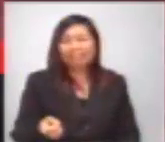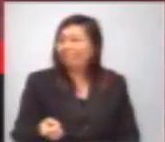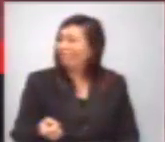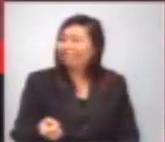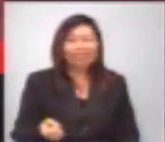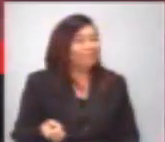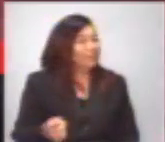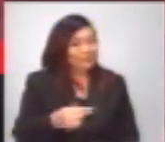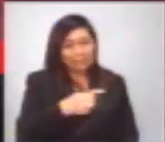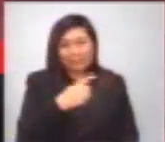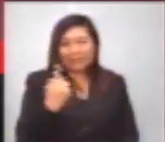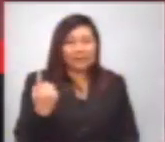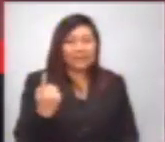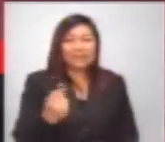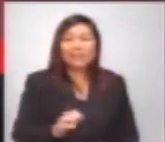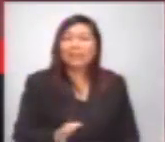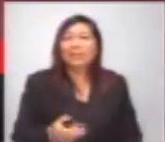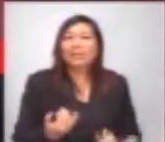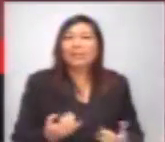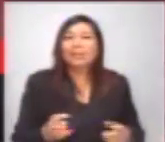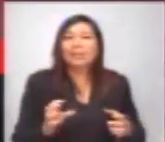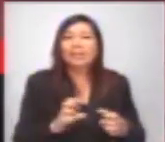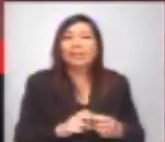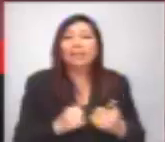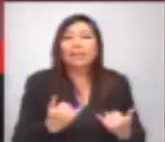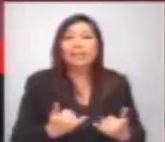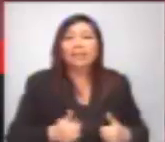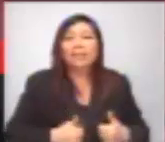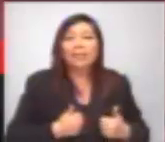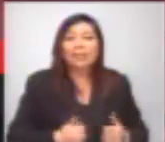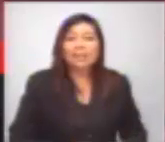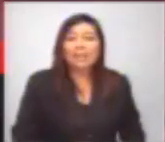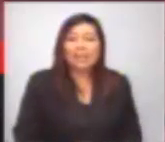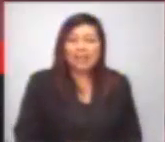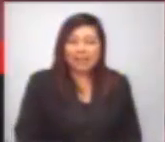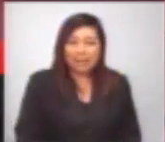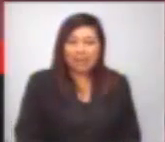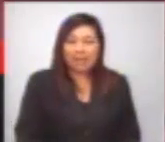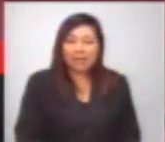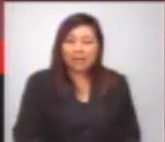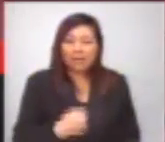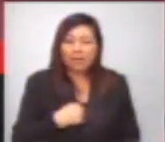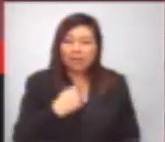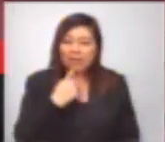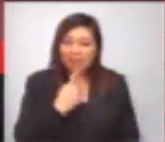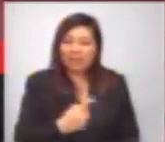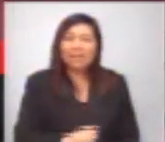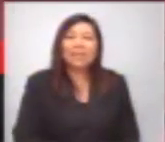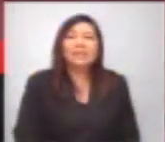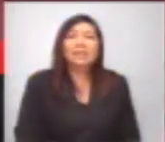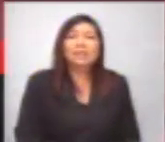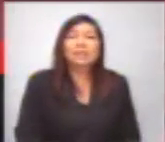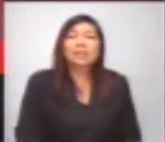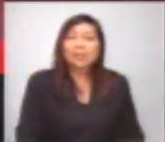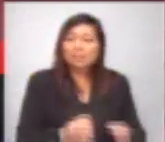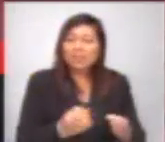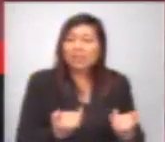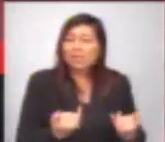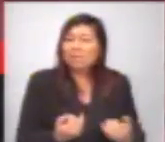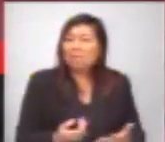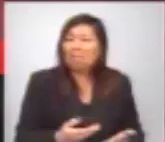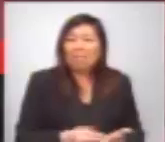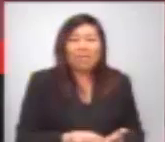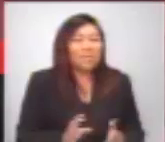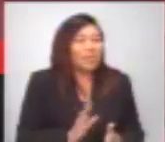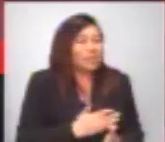parece, señor, terrible en la actual coyuntura que estamos viviendo. Yo voy a repetir eso, señor, porque estamos convencidos de que es un